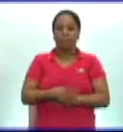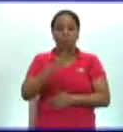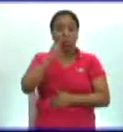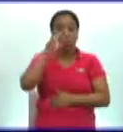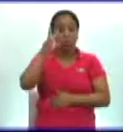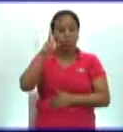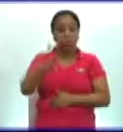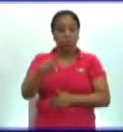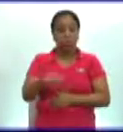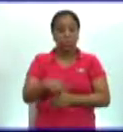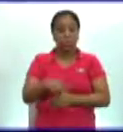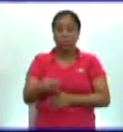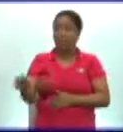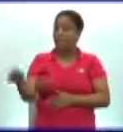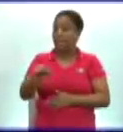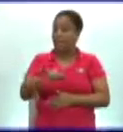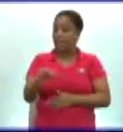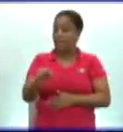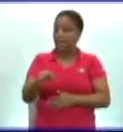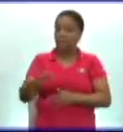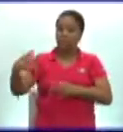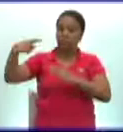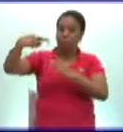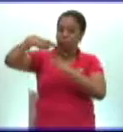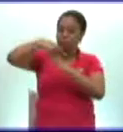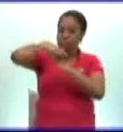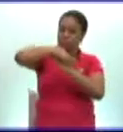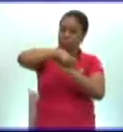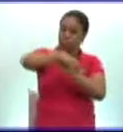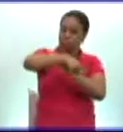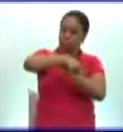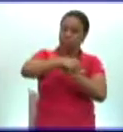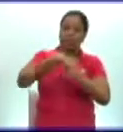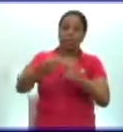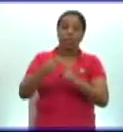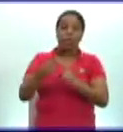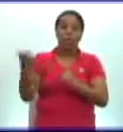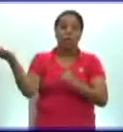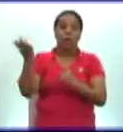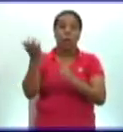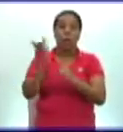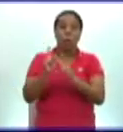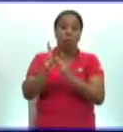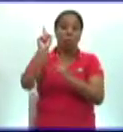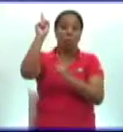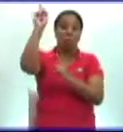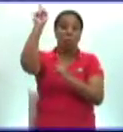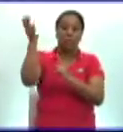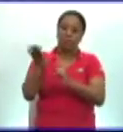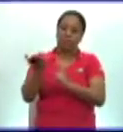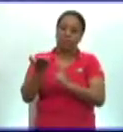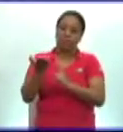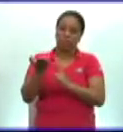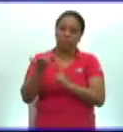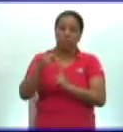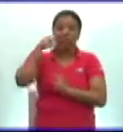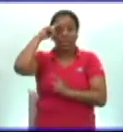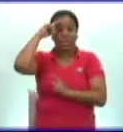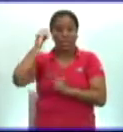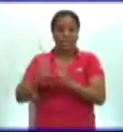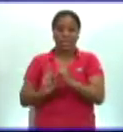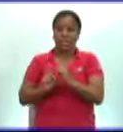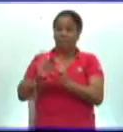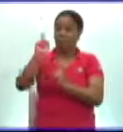Observen, el carrito se mueve por un plano inclinado, pero está aumentando la velocidad. Si aumenta la